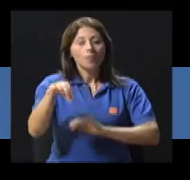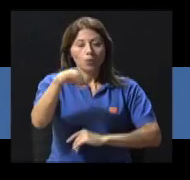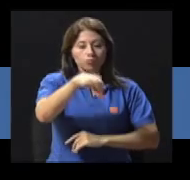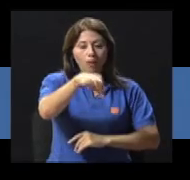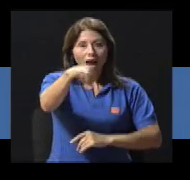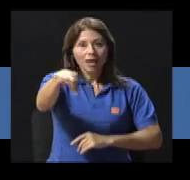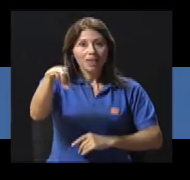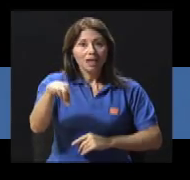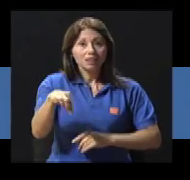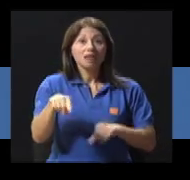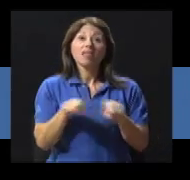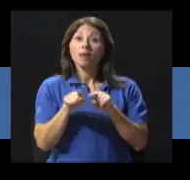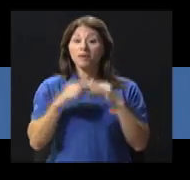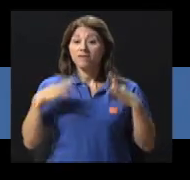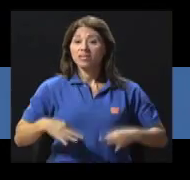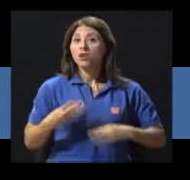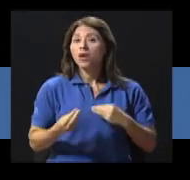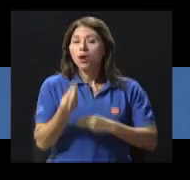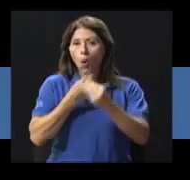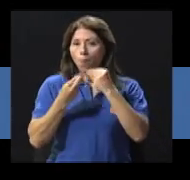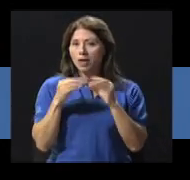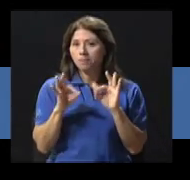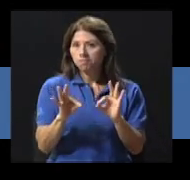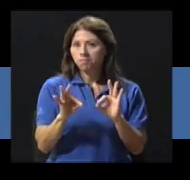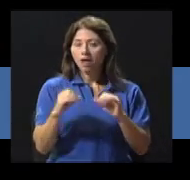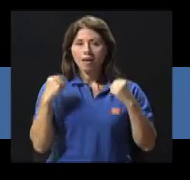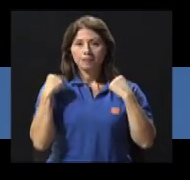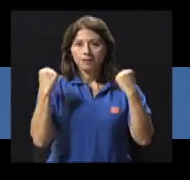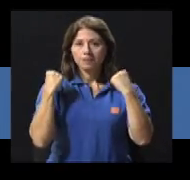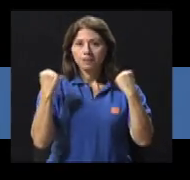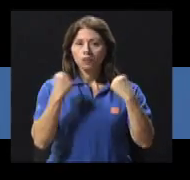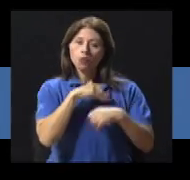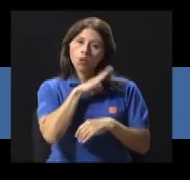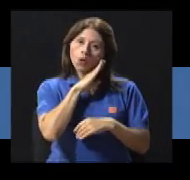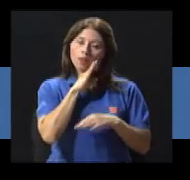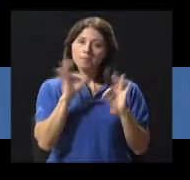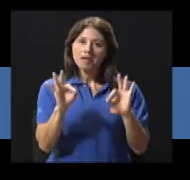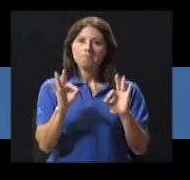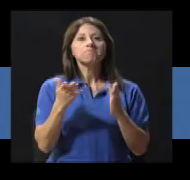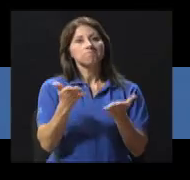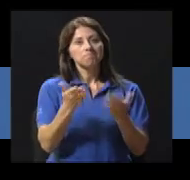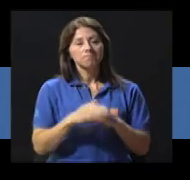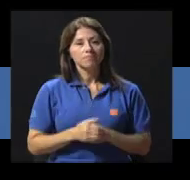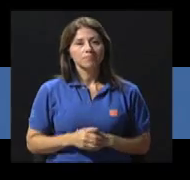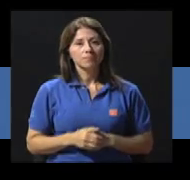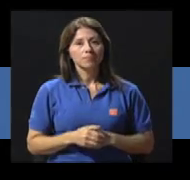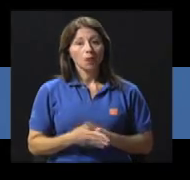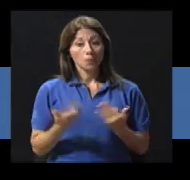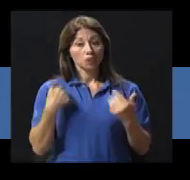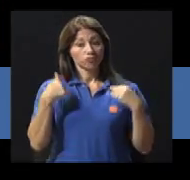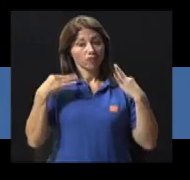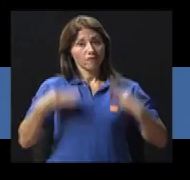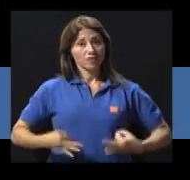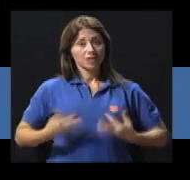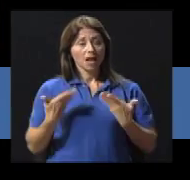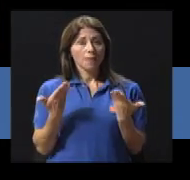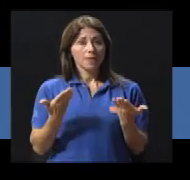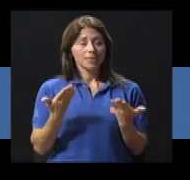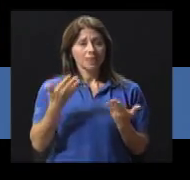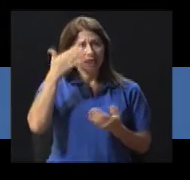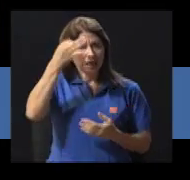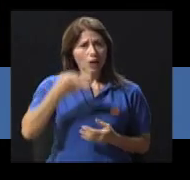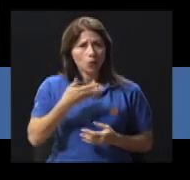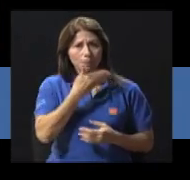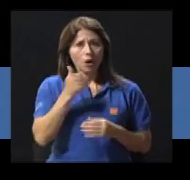parte física, pues sí, comer sano, hacer ejercicio, dormir bien y sí, prácticamente eso. Bueno,